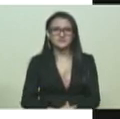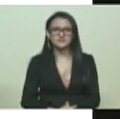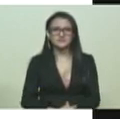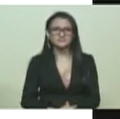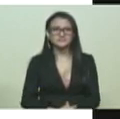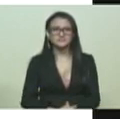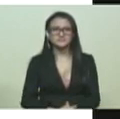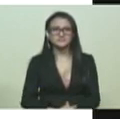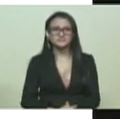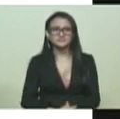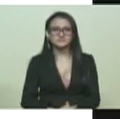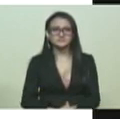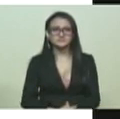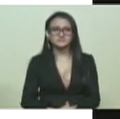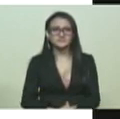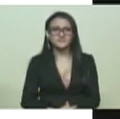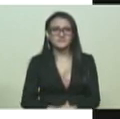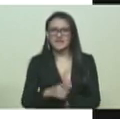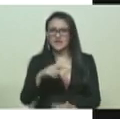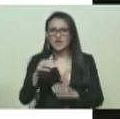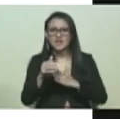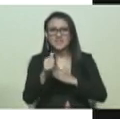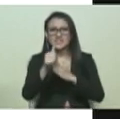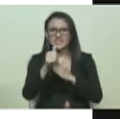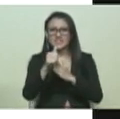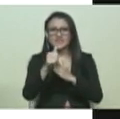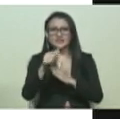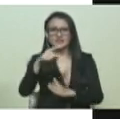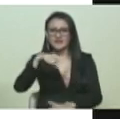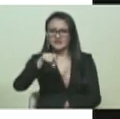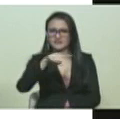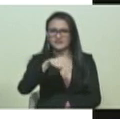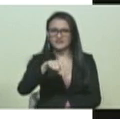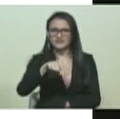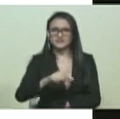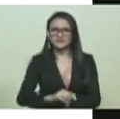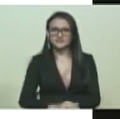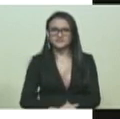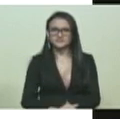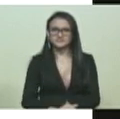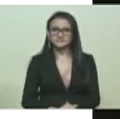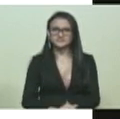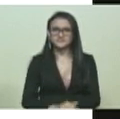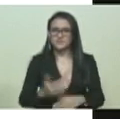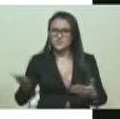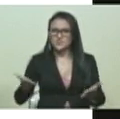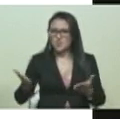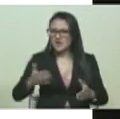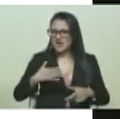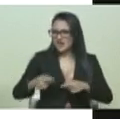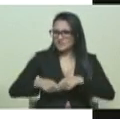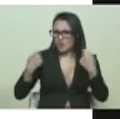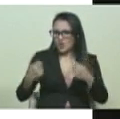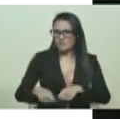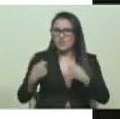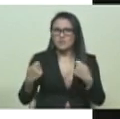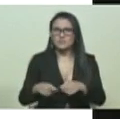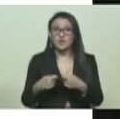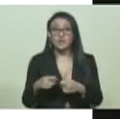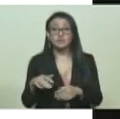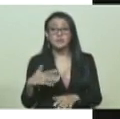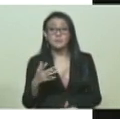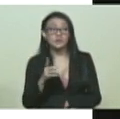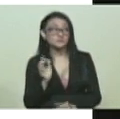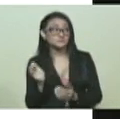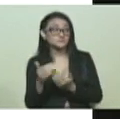de estos supuestos líderes, jefes, que promueven la violencia y luego